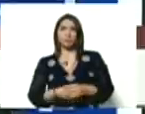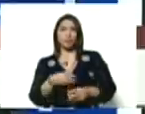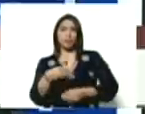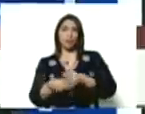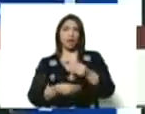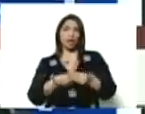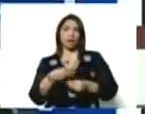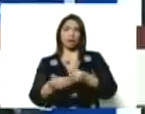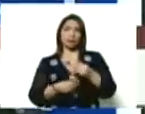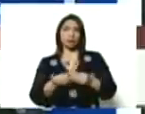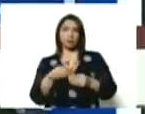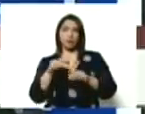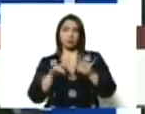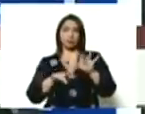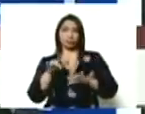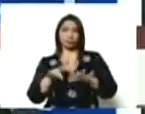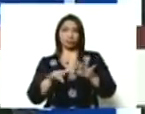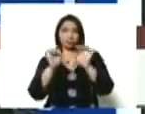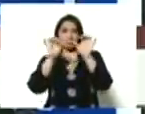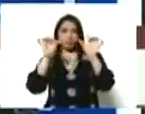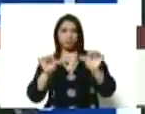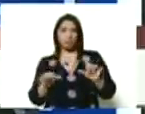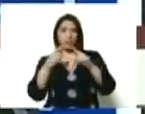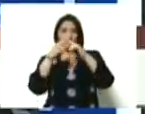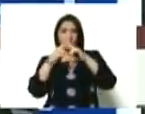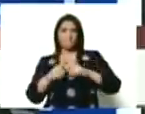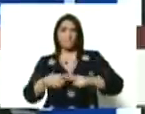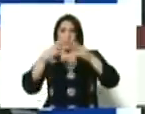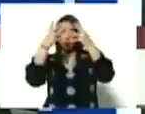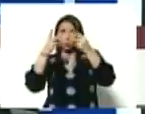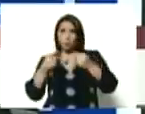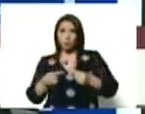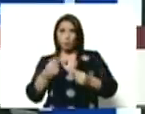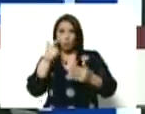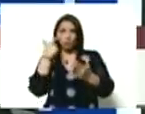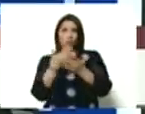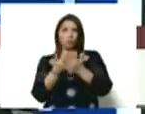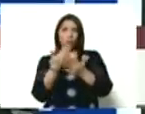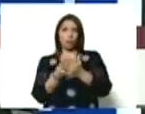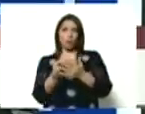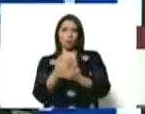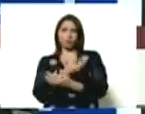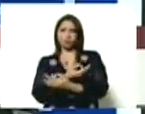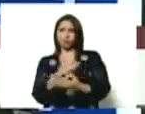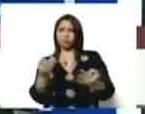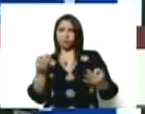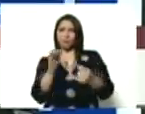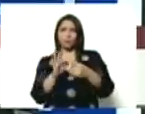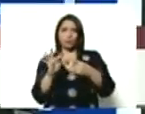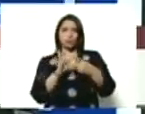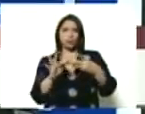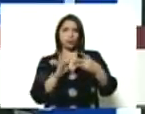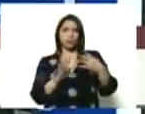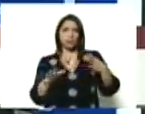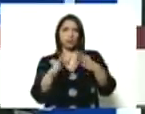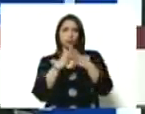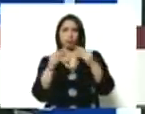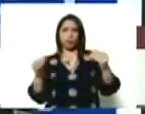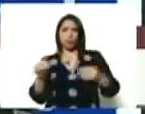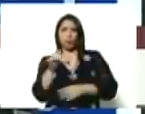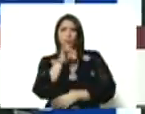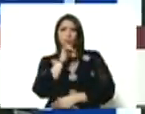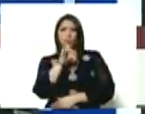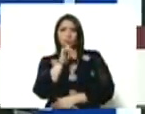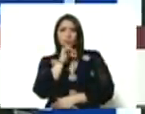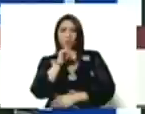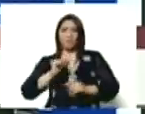que conforman el sistema de totalización para comprobar el correcto funcionamiento de todo el flujo de información que